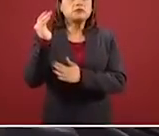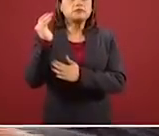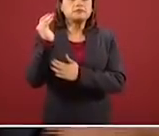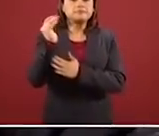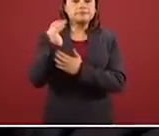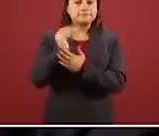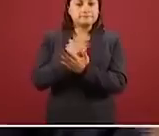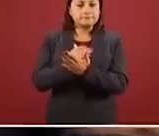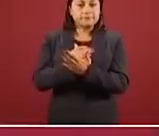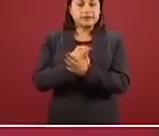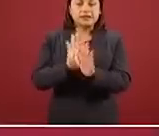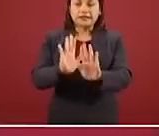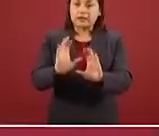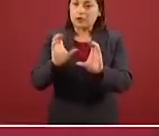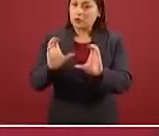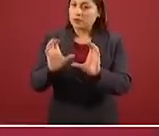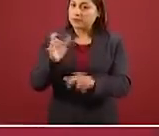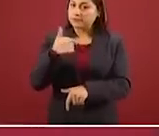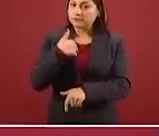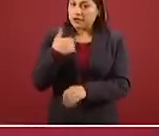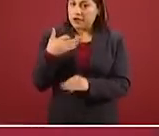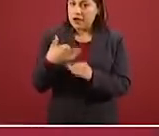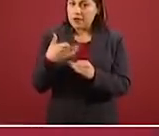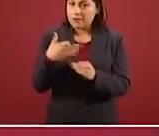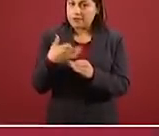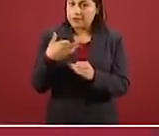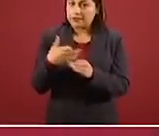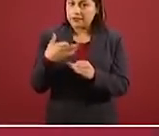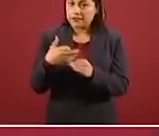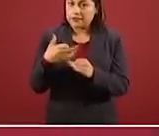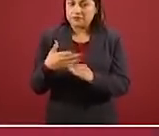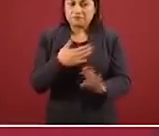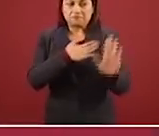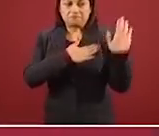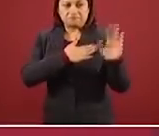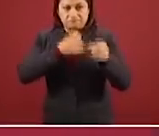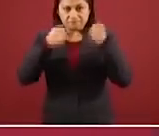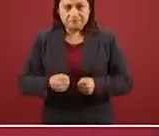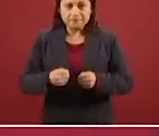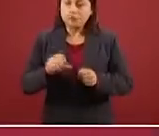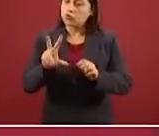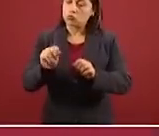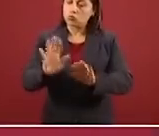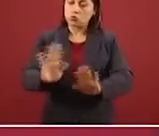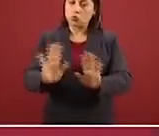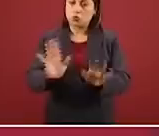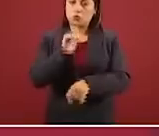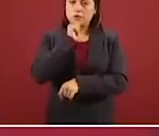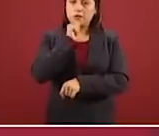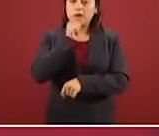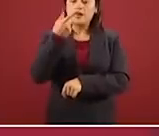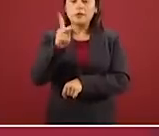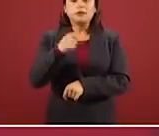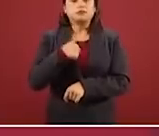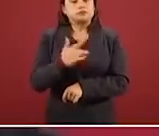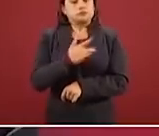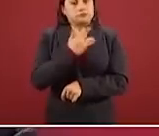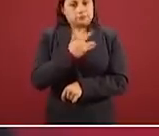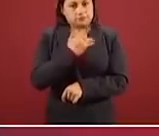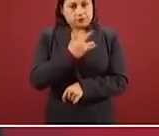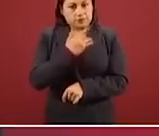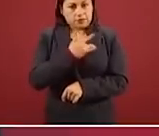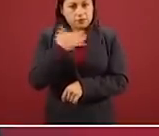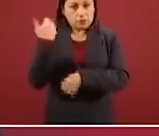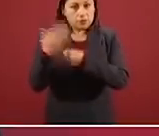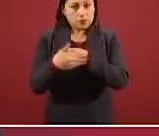Pero no me atrevo ahora a afirmarlo, pero sí aseguro de que no va a haber